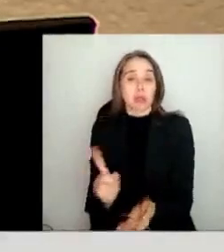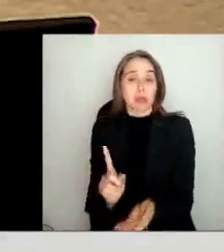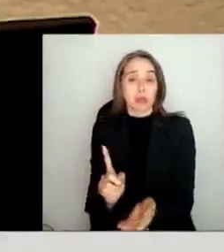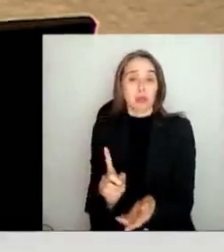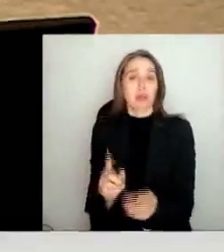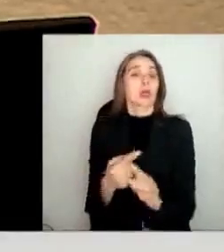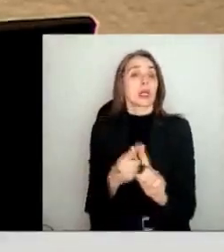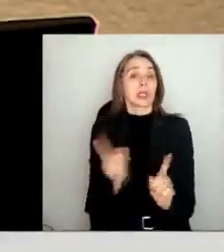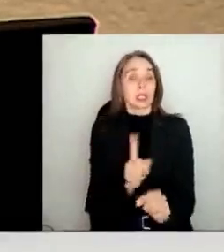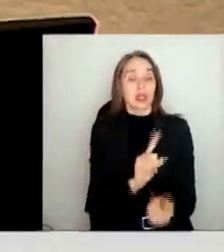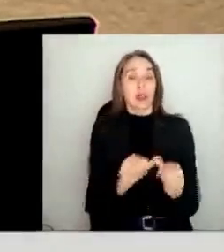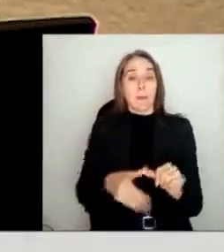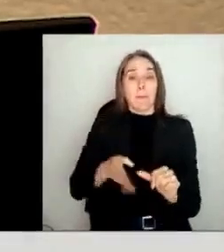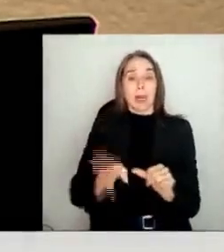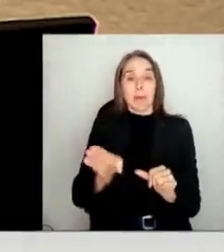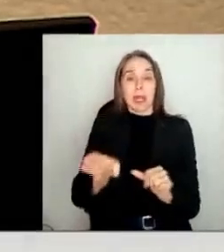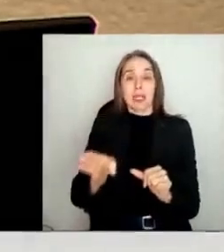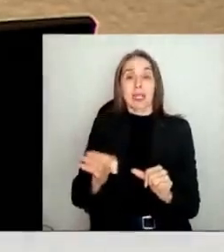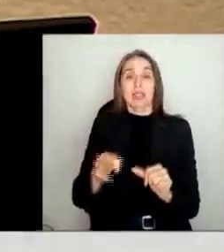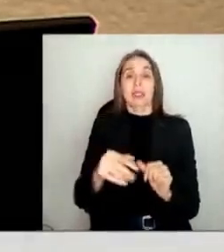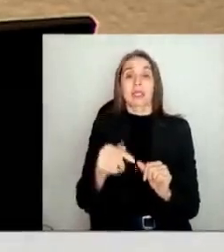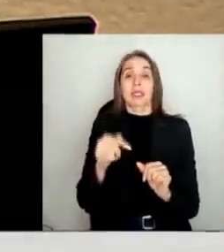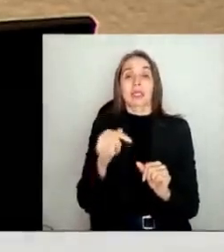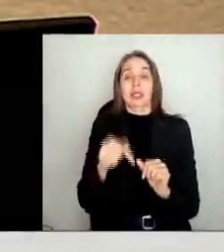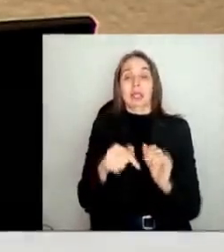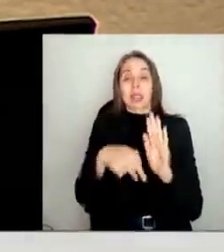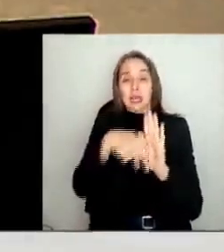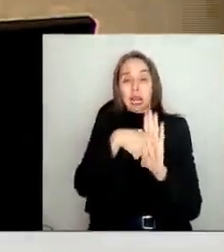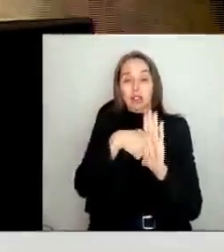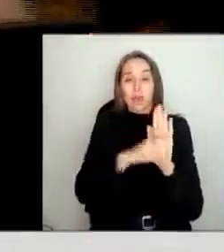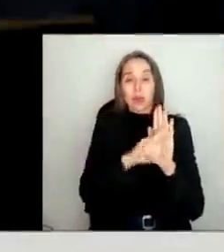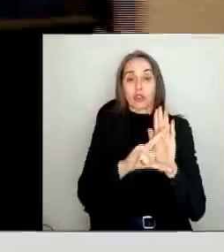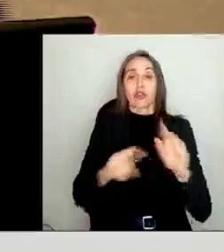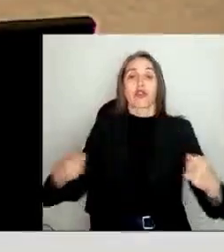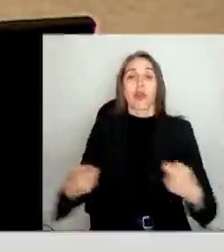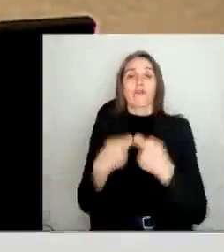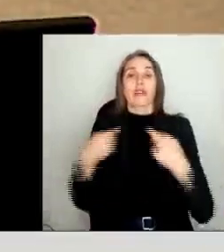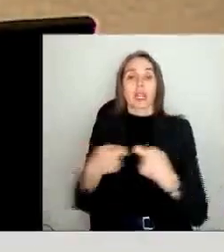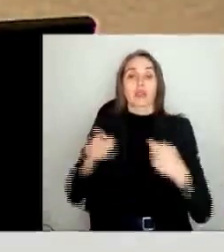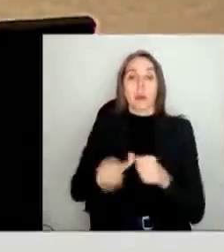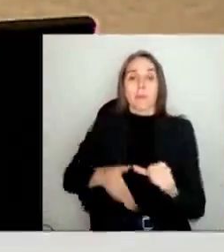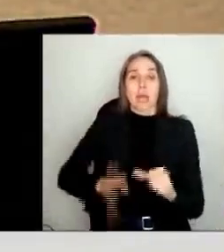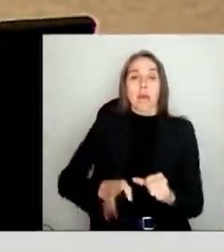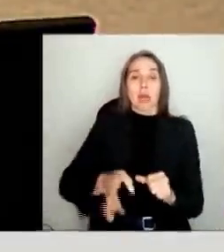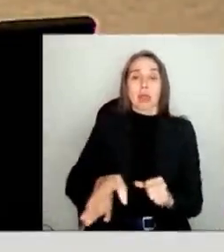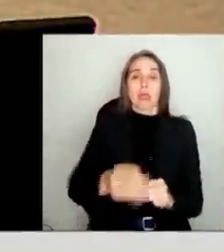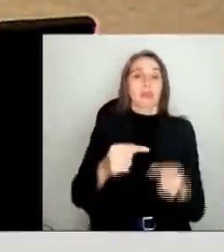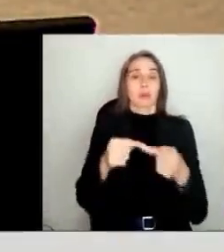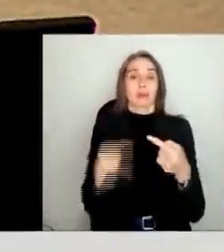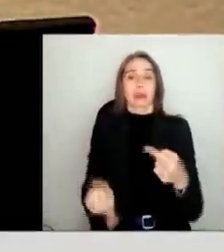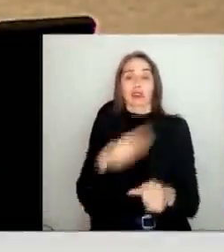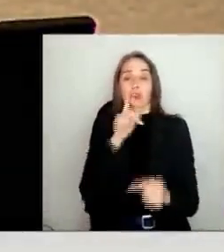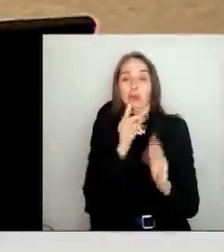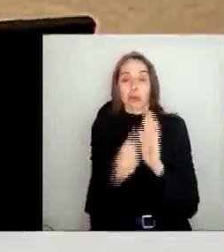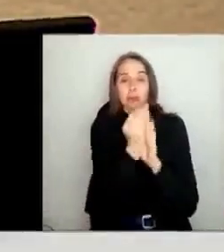a tener permanentemente un conflicto dentro de la misma dentro de la misma Norma constitucional eso no tiene sentido y al final nosotros terminamos con un texto que va a ser no